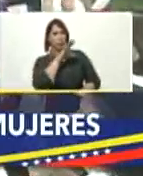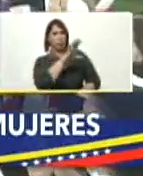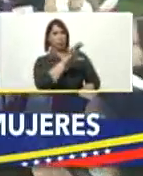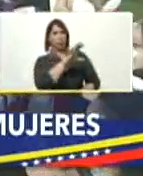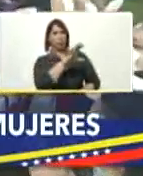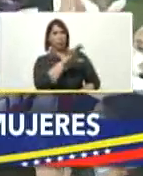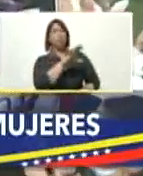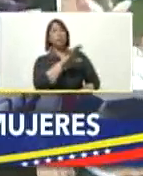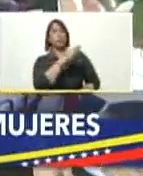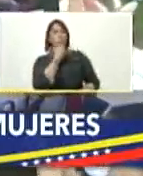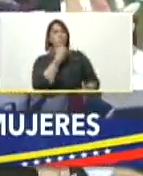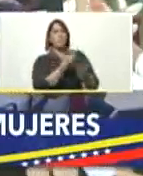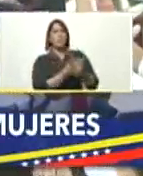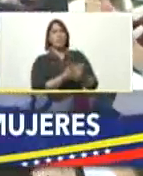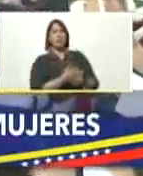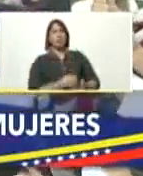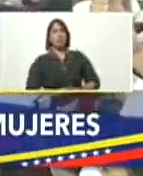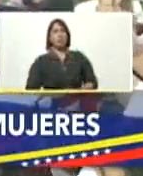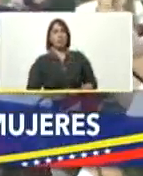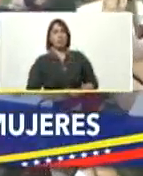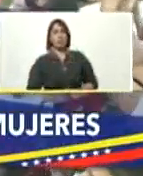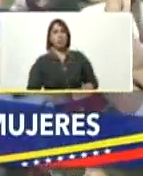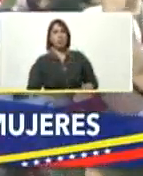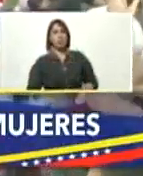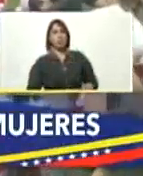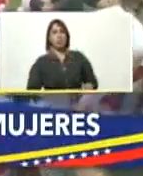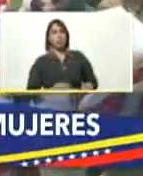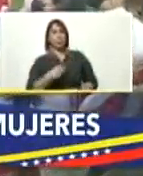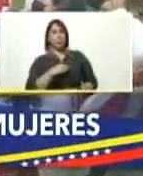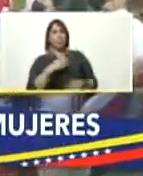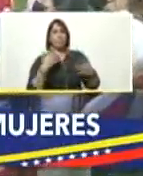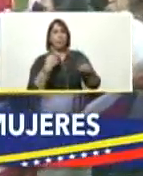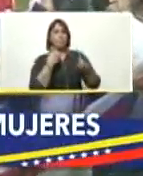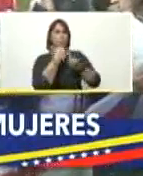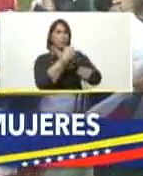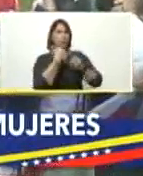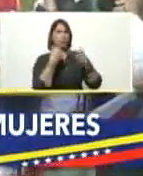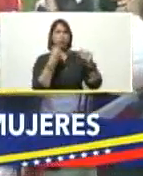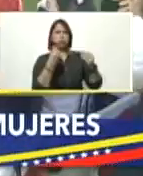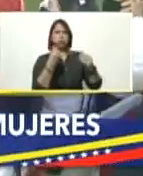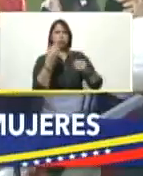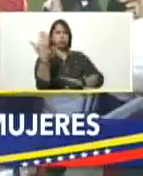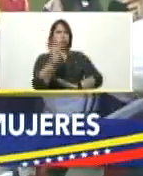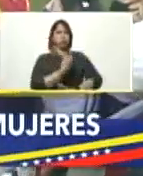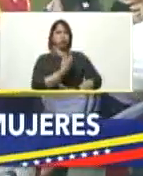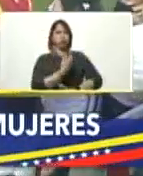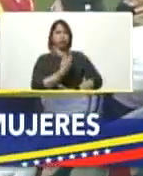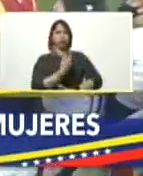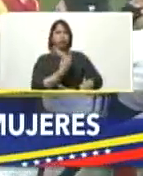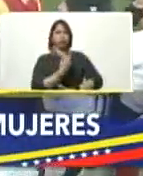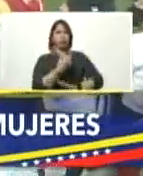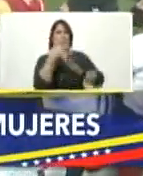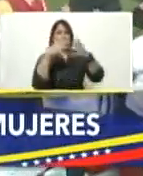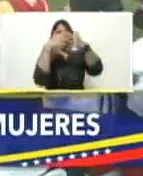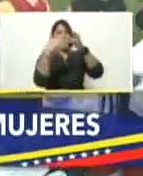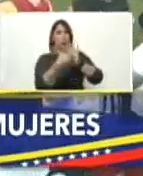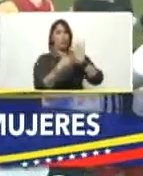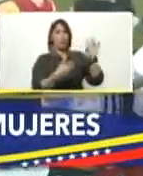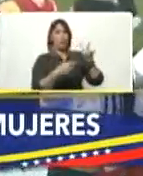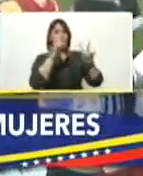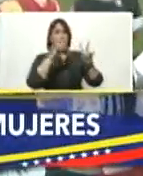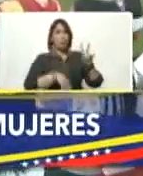nos demande. Sí hemos sido bastante golpeadas por las sanciones unilaterales y también